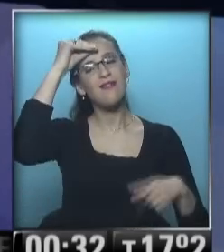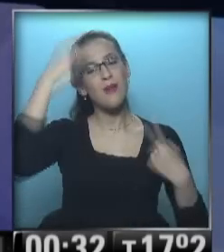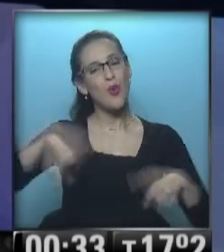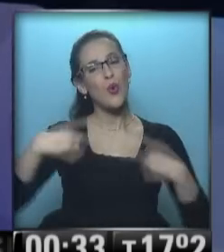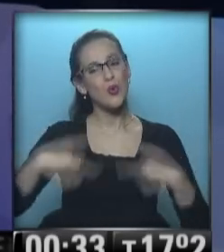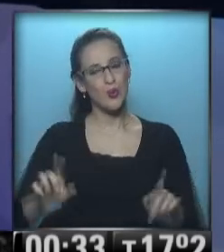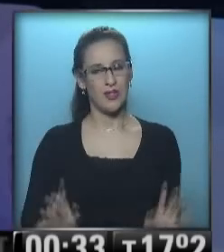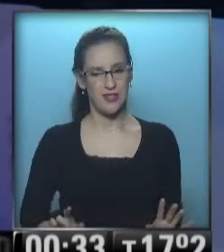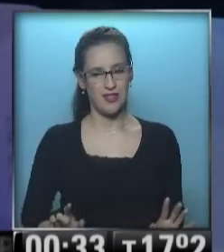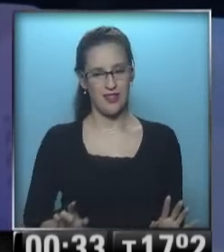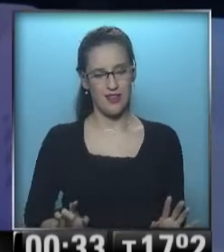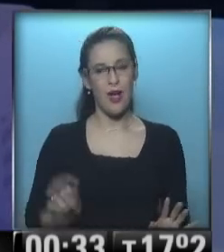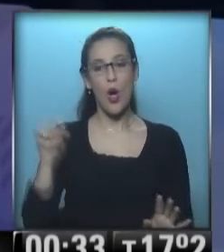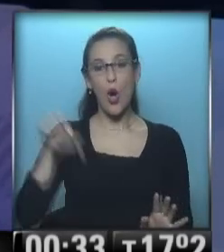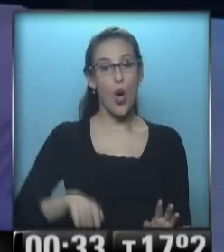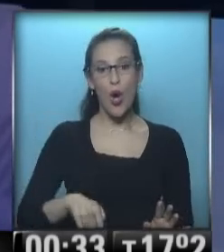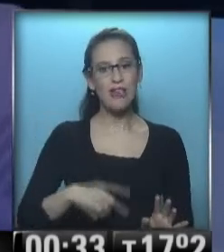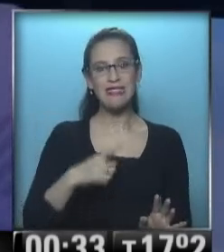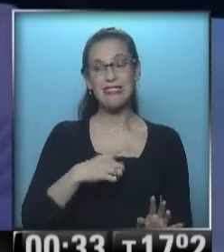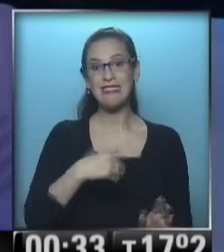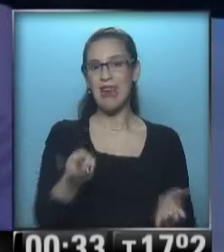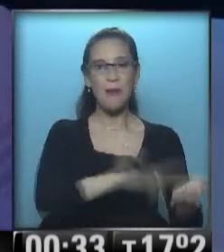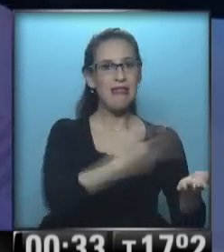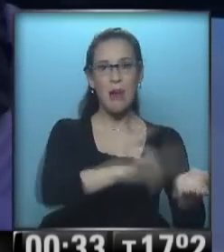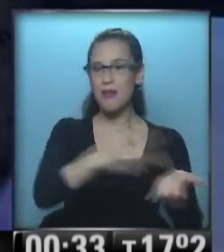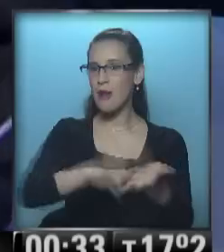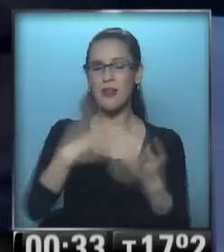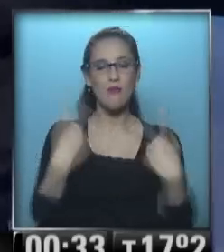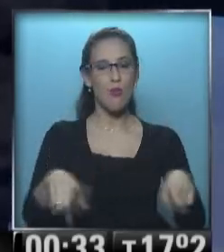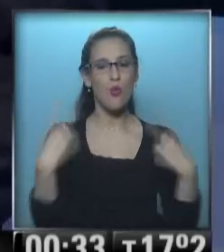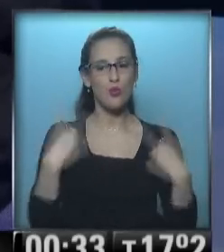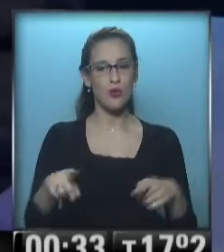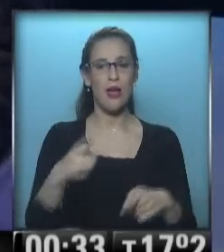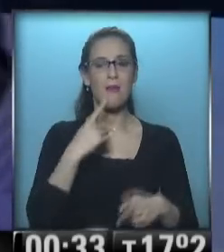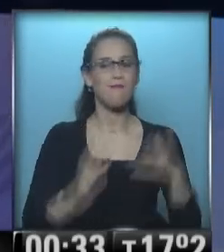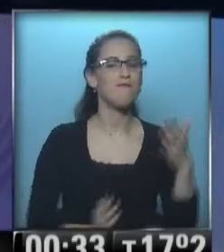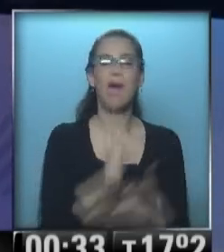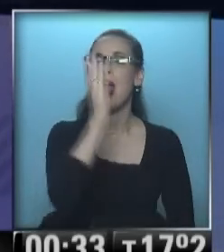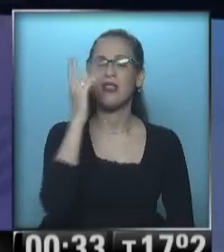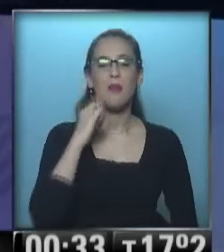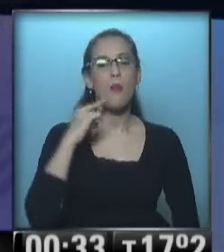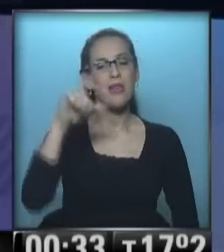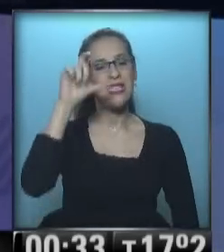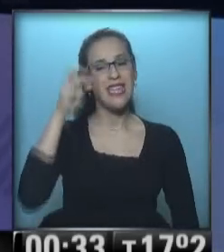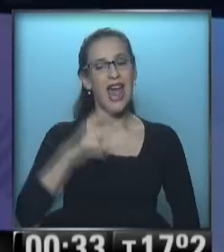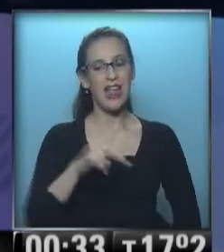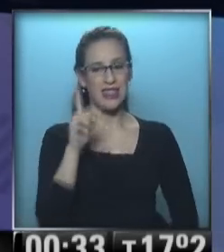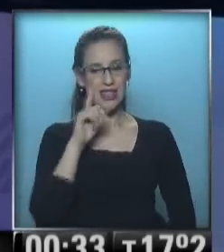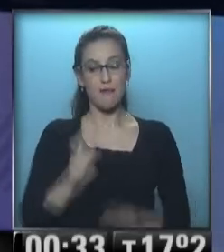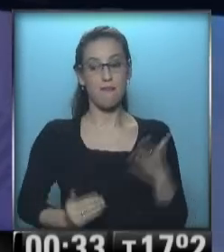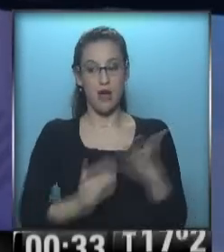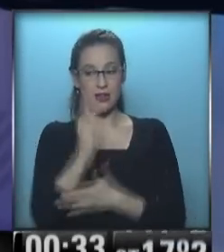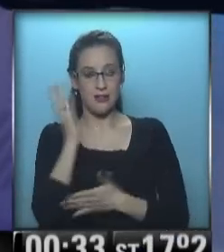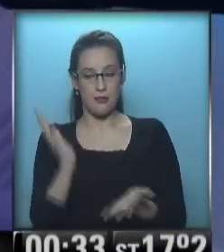lados y así lo será. Para siempre, Cerati con nosotros. Nos enterábamos,